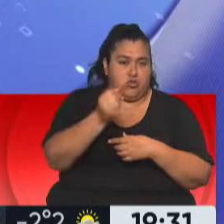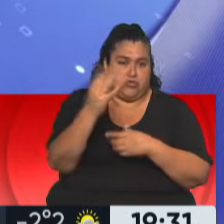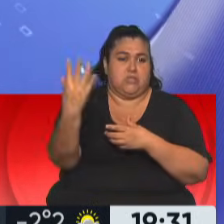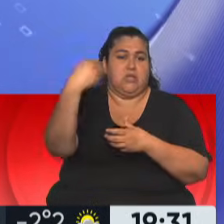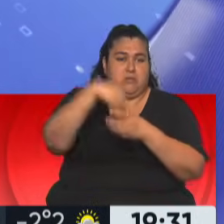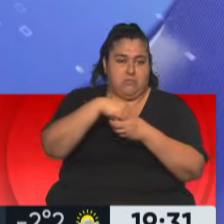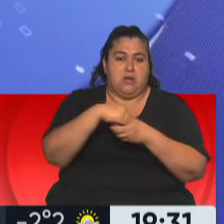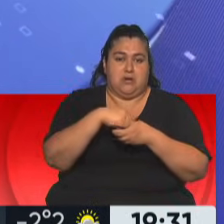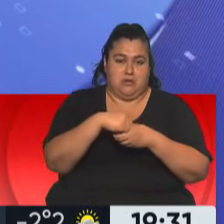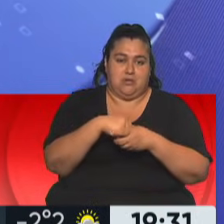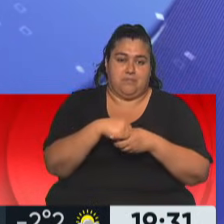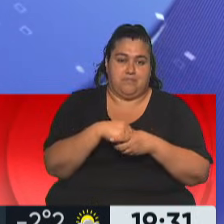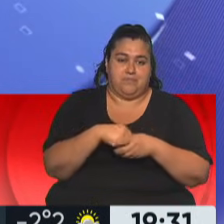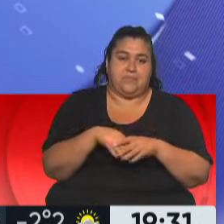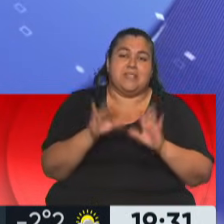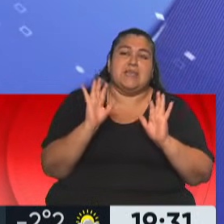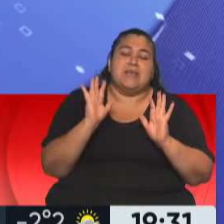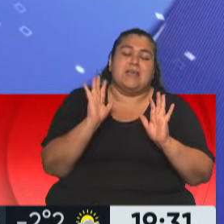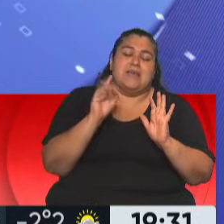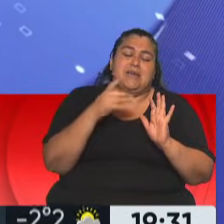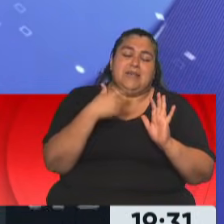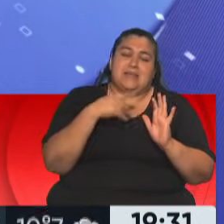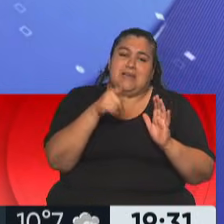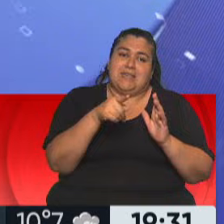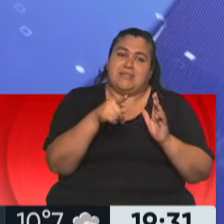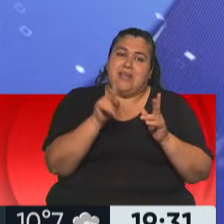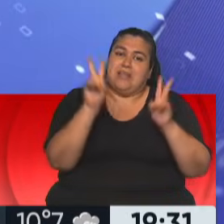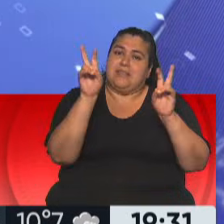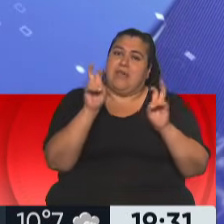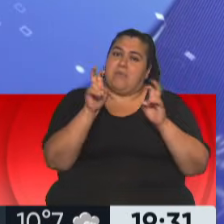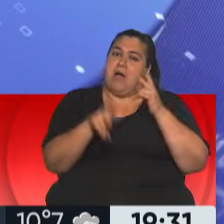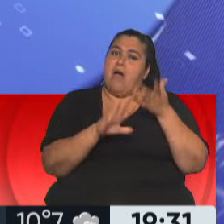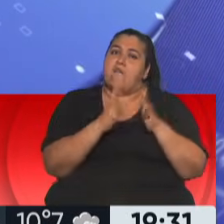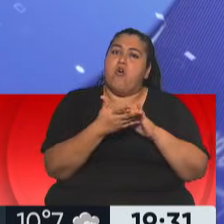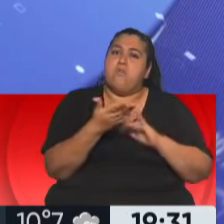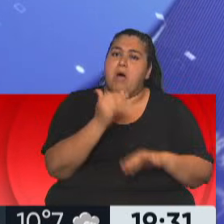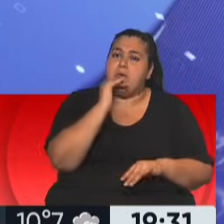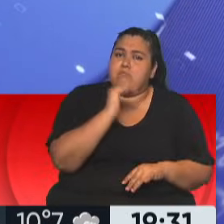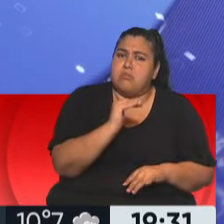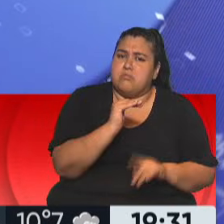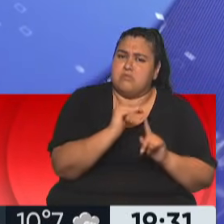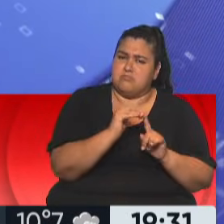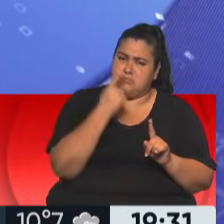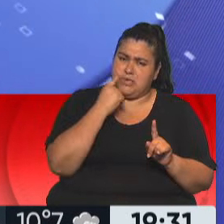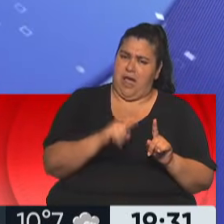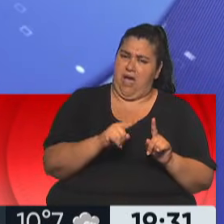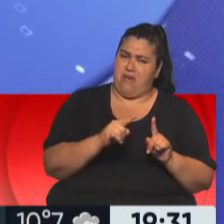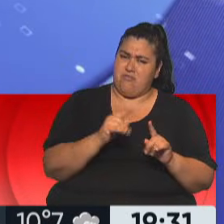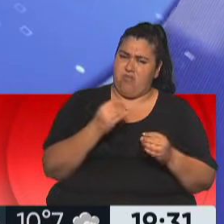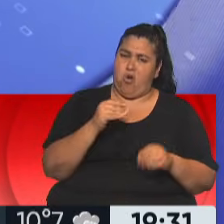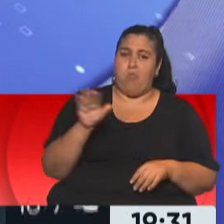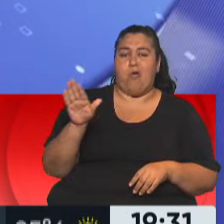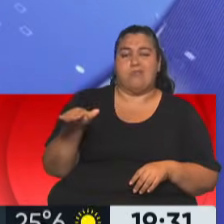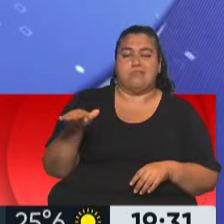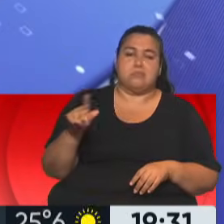llamó la atención Trump es al azar. Bueno, digo, por eso, llamó la atención la forma en que lo dijo, ¿no? Como bajándole el precio a María